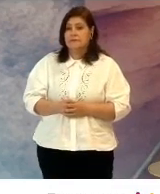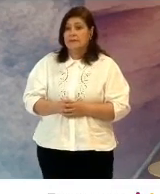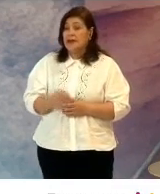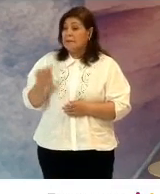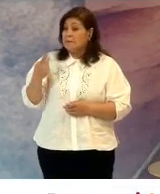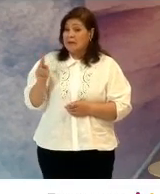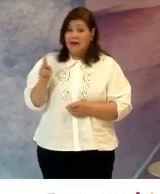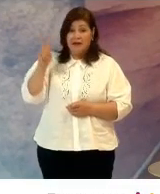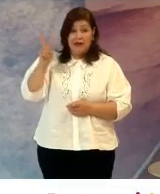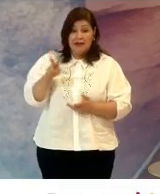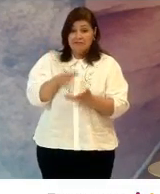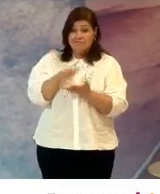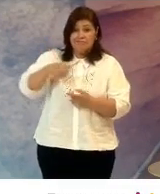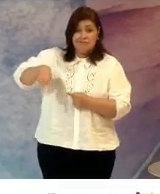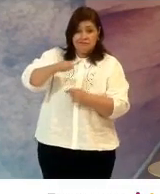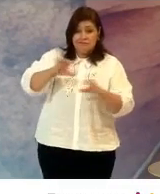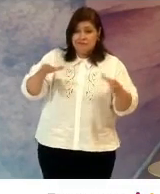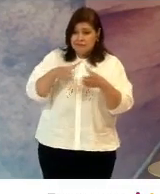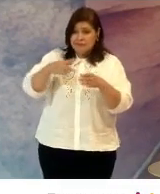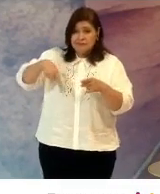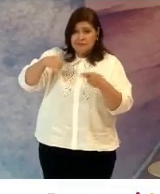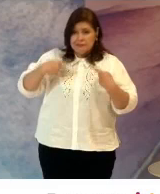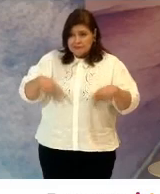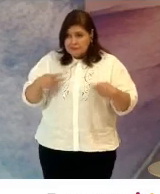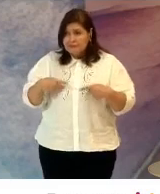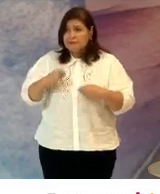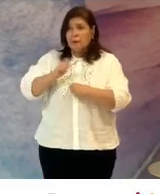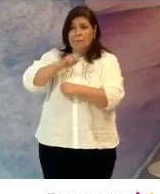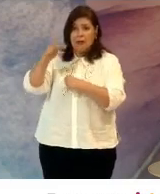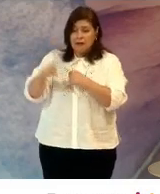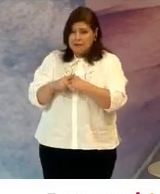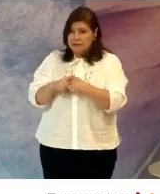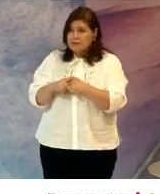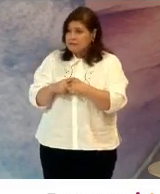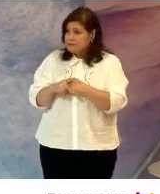Para toda la comunidad y todo el país.